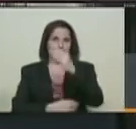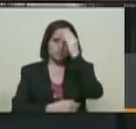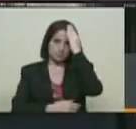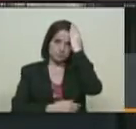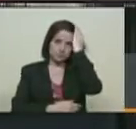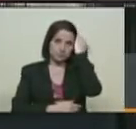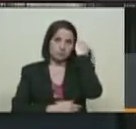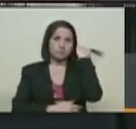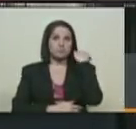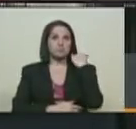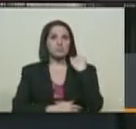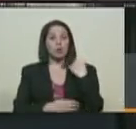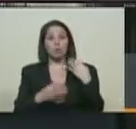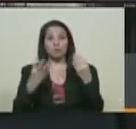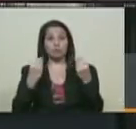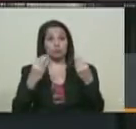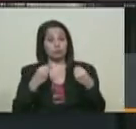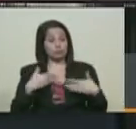con ganas de hacer,